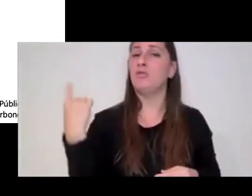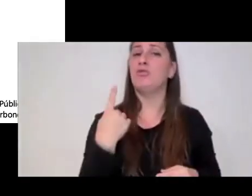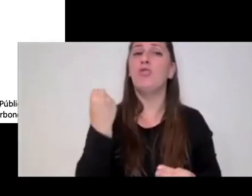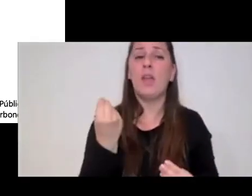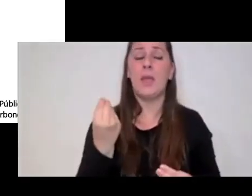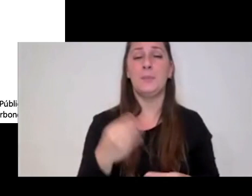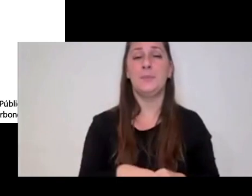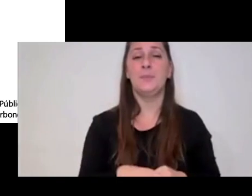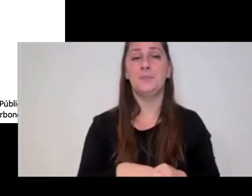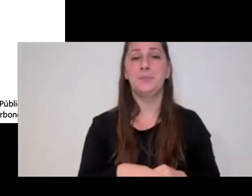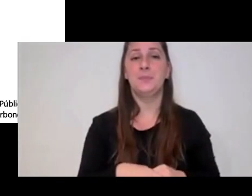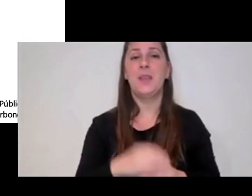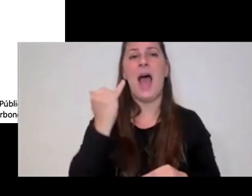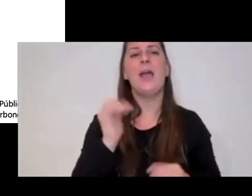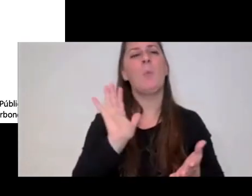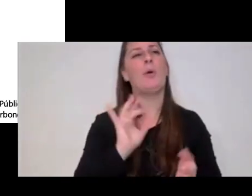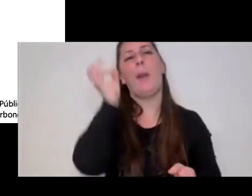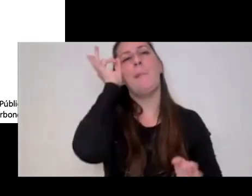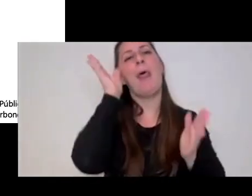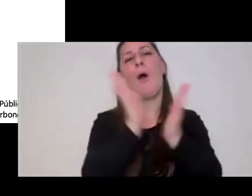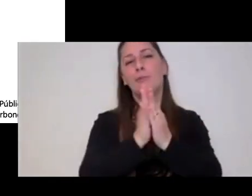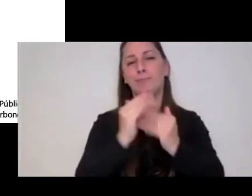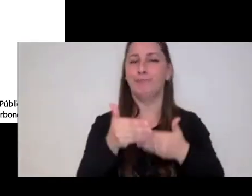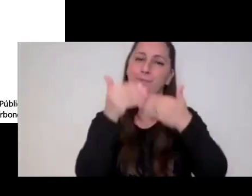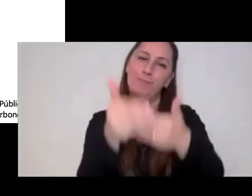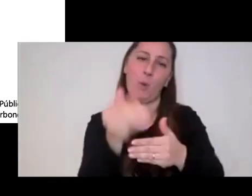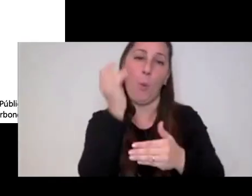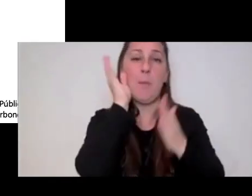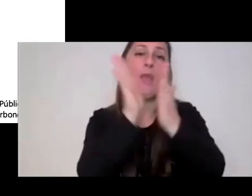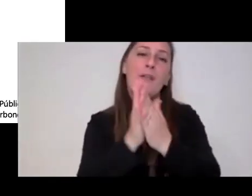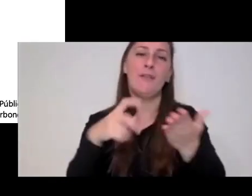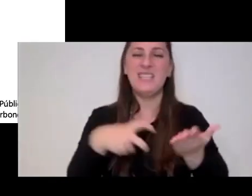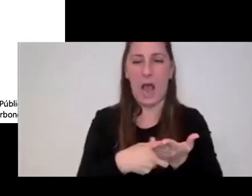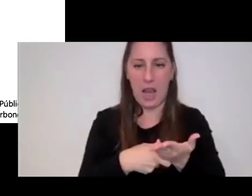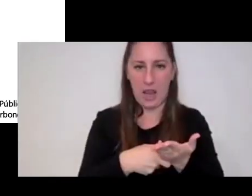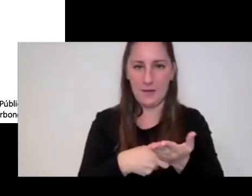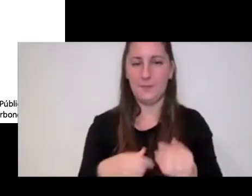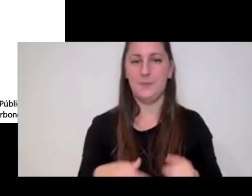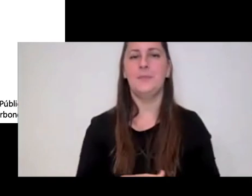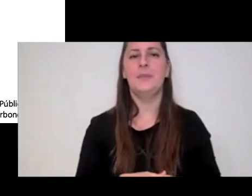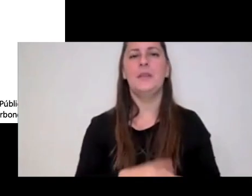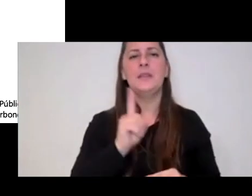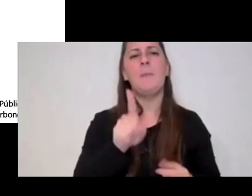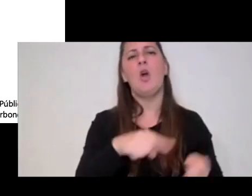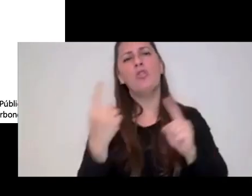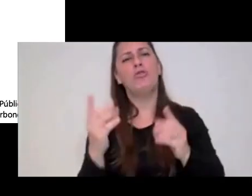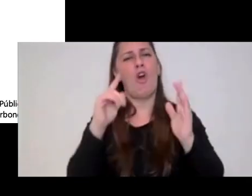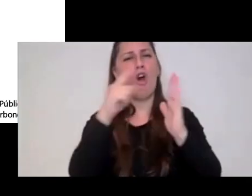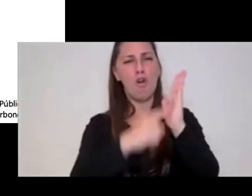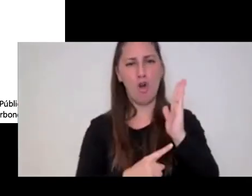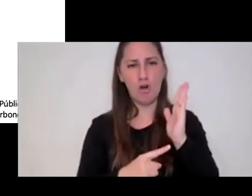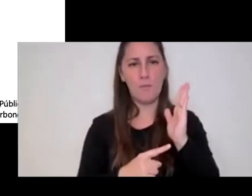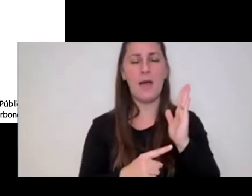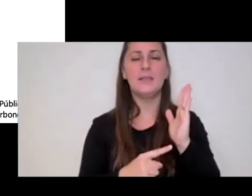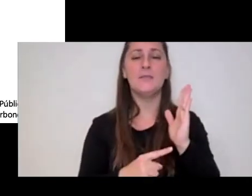una amnistía, de hecho es una amnistía fiscal, y también en otro orden de normas, incluso, como estamos hablando de